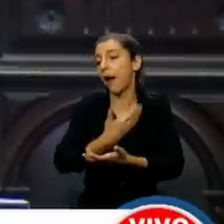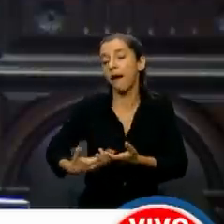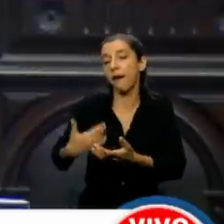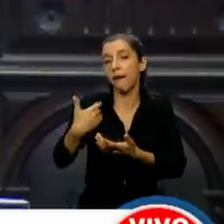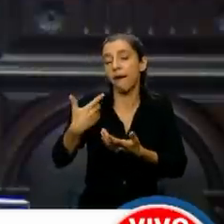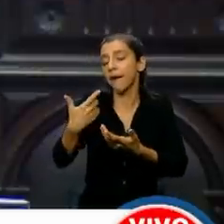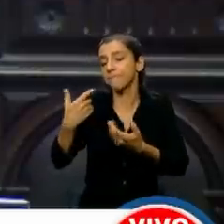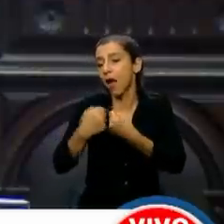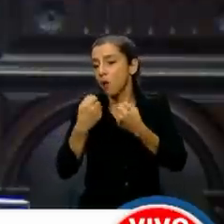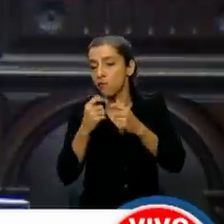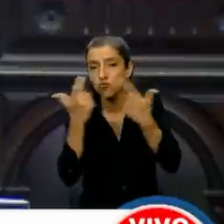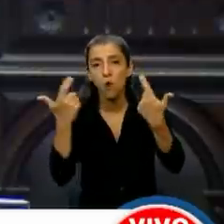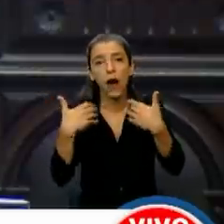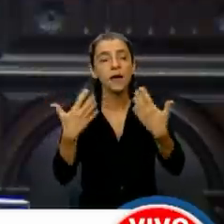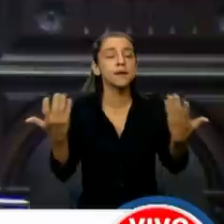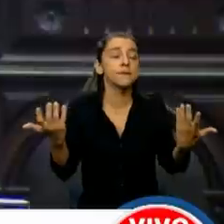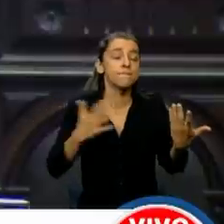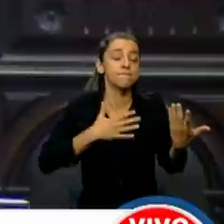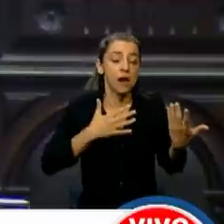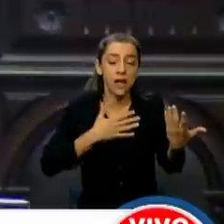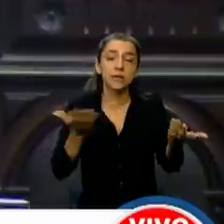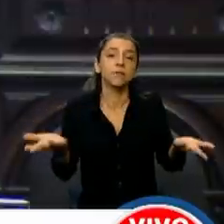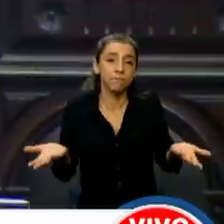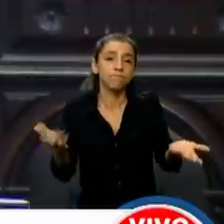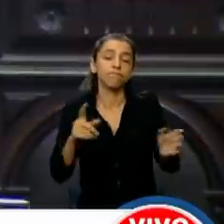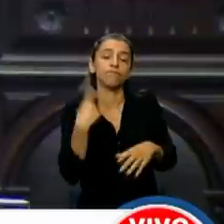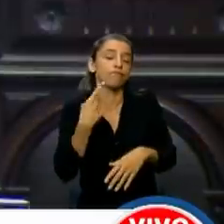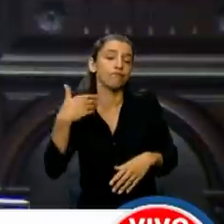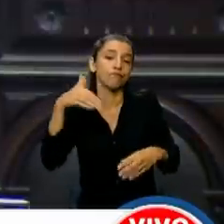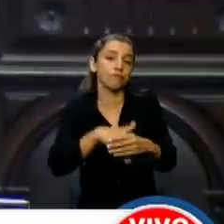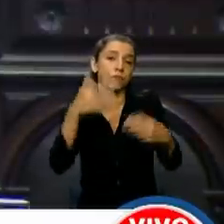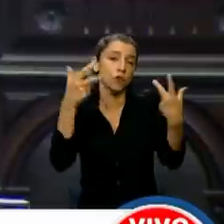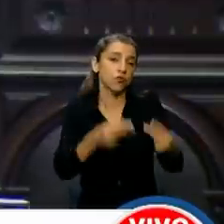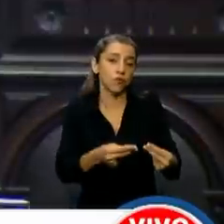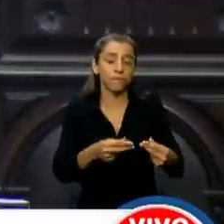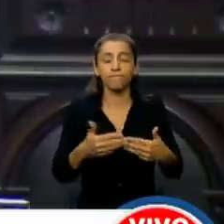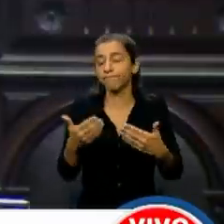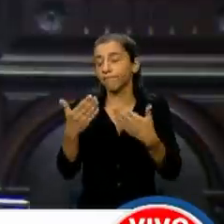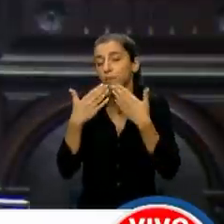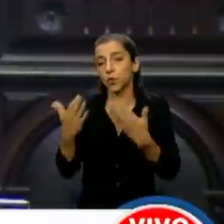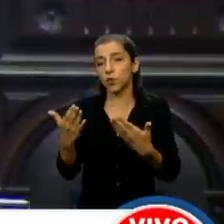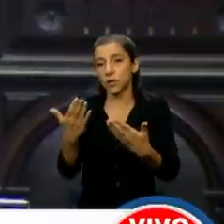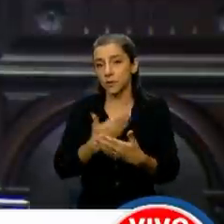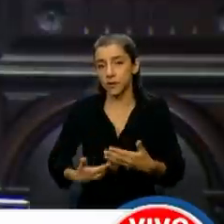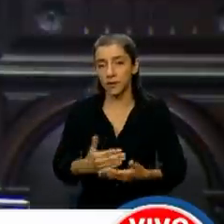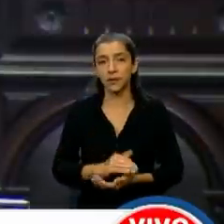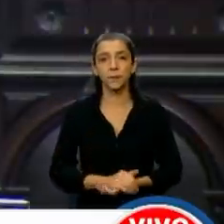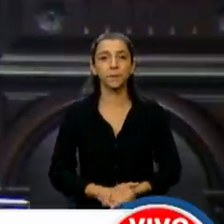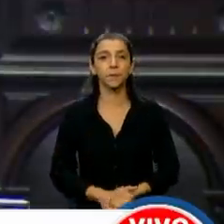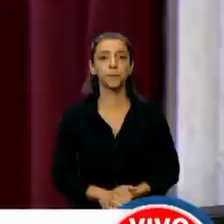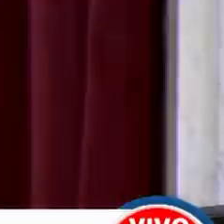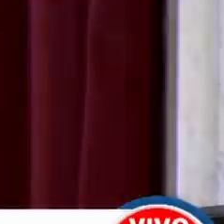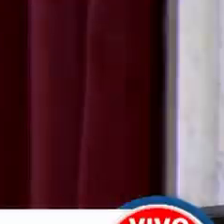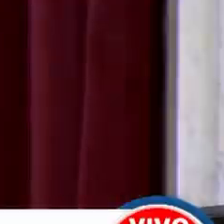así que por tal motivo señor presidente adelantó que vamos a estar en contra de este proyecto muchas gracias señor presidente ha disfrutado